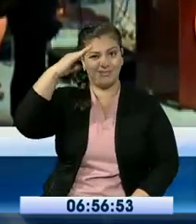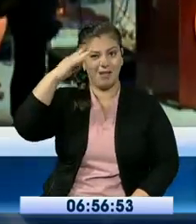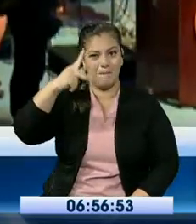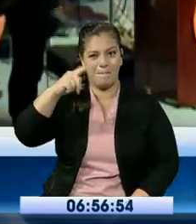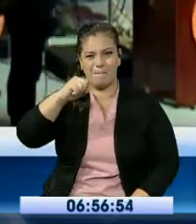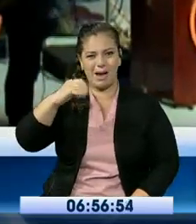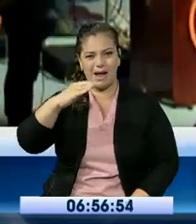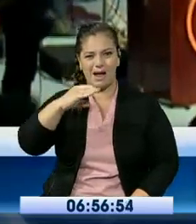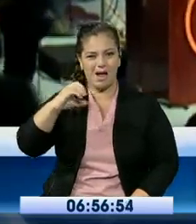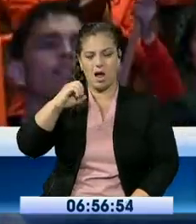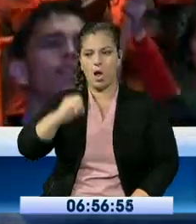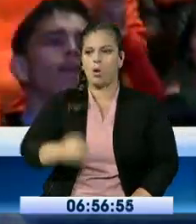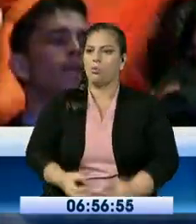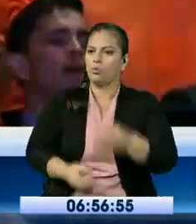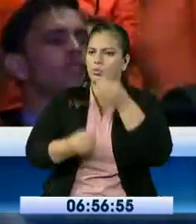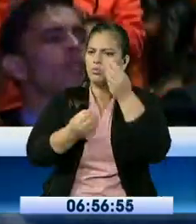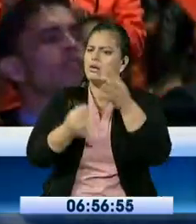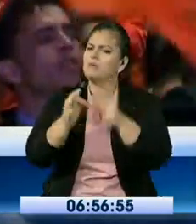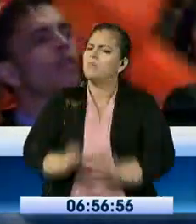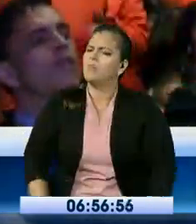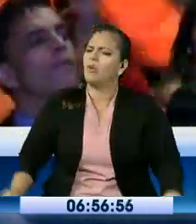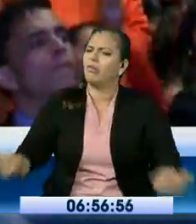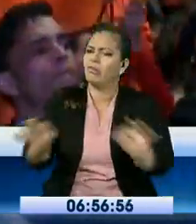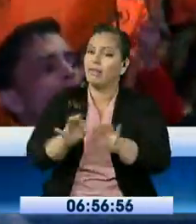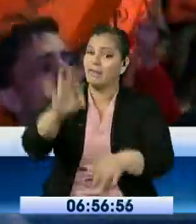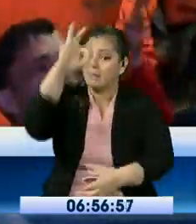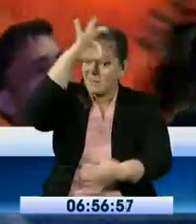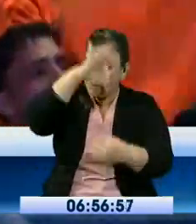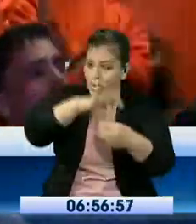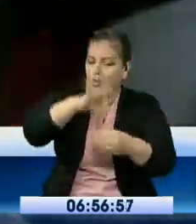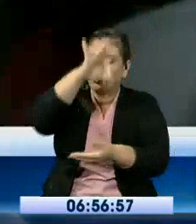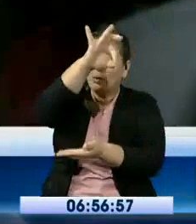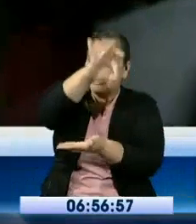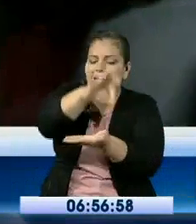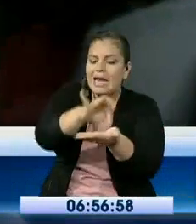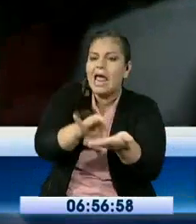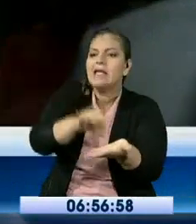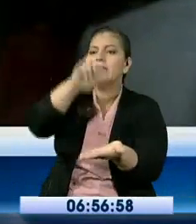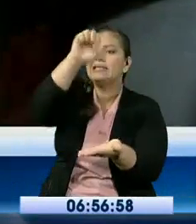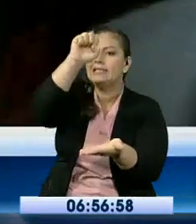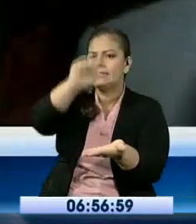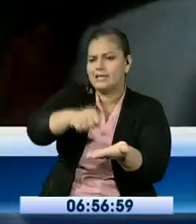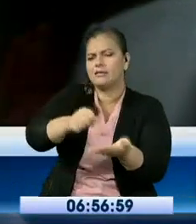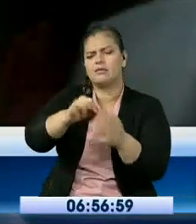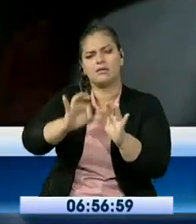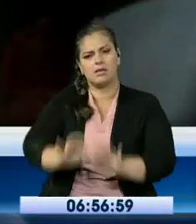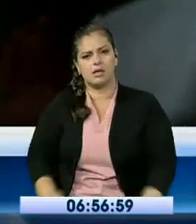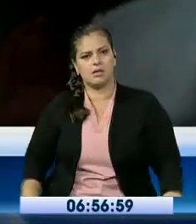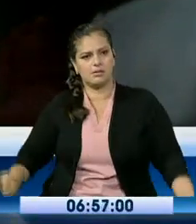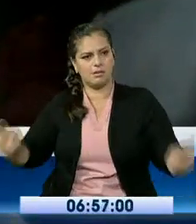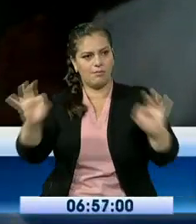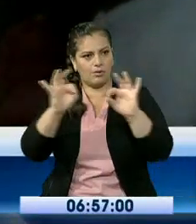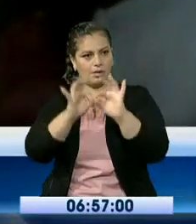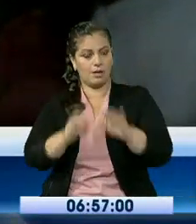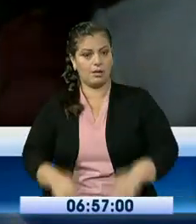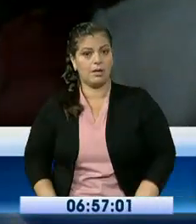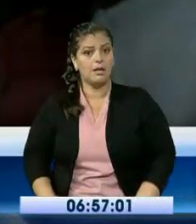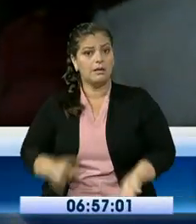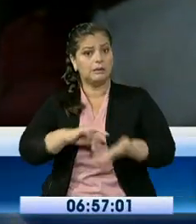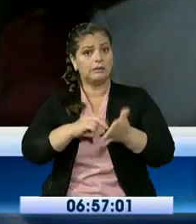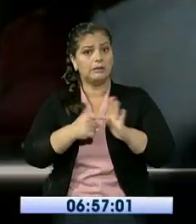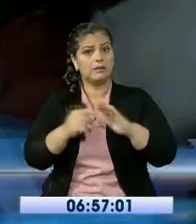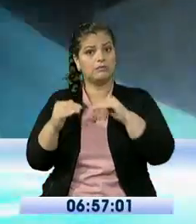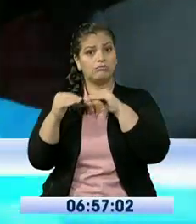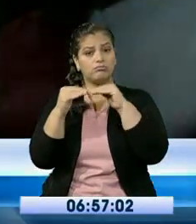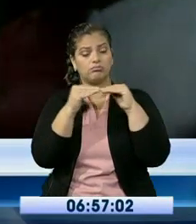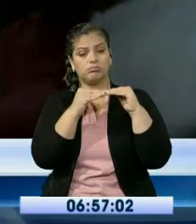la importancia de votar por el sí en la consulta popular. Bueno, el voto por el sí es para recuperar nuestra democracia, para